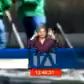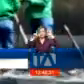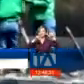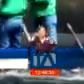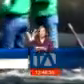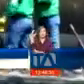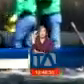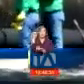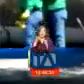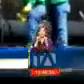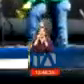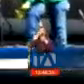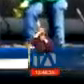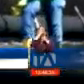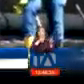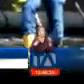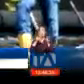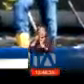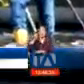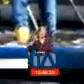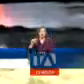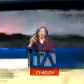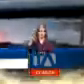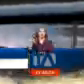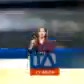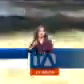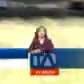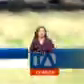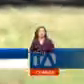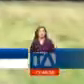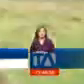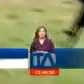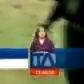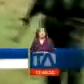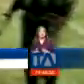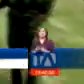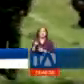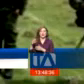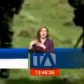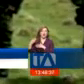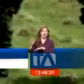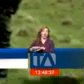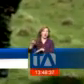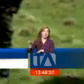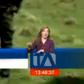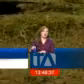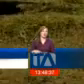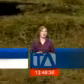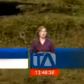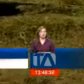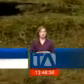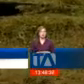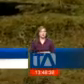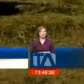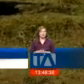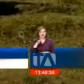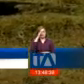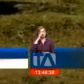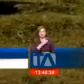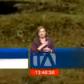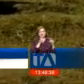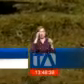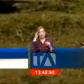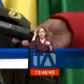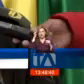país, con los grupos residuales del Ejército de Liberación Nacional como principales responsables, obligando a redoblar la presencia militar